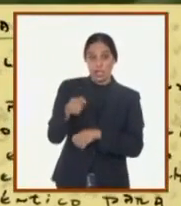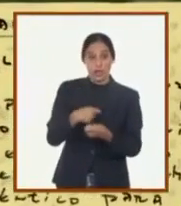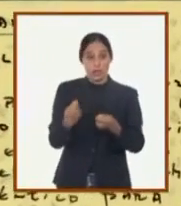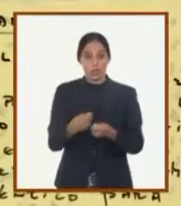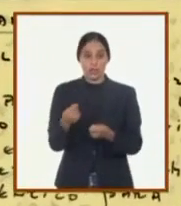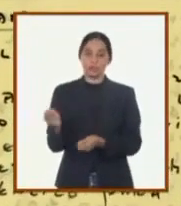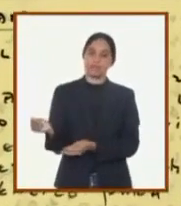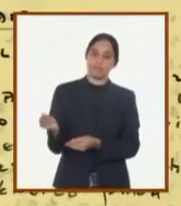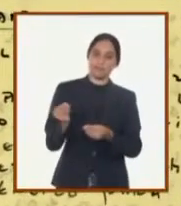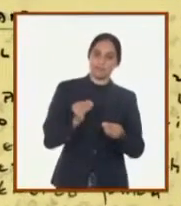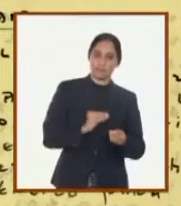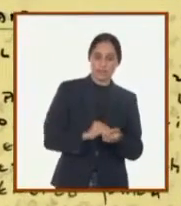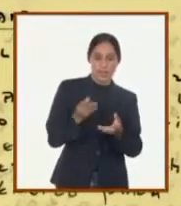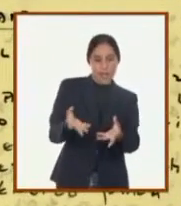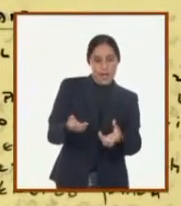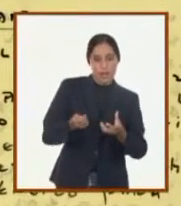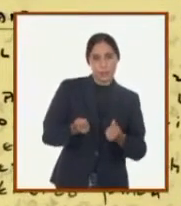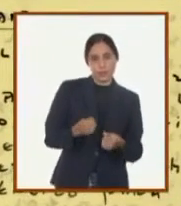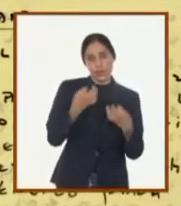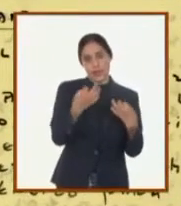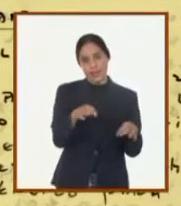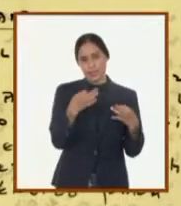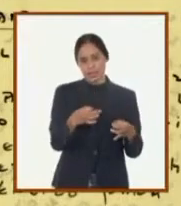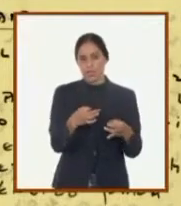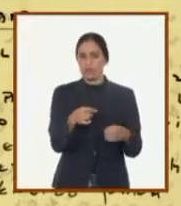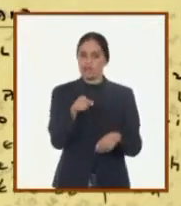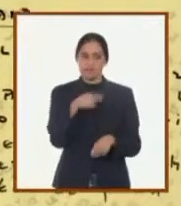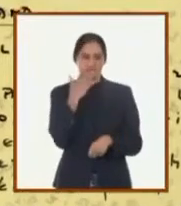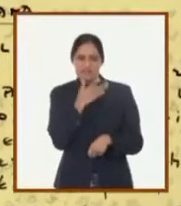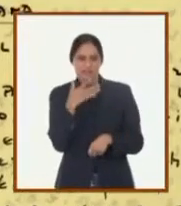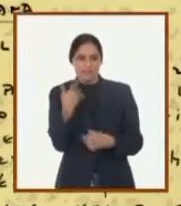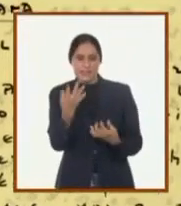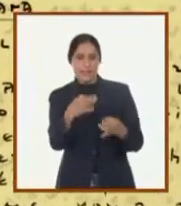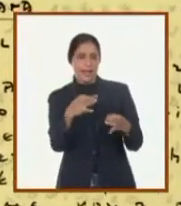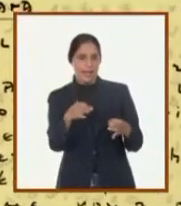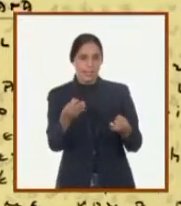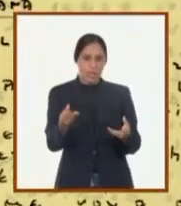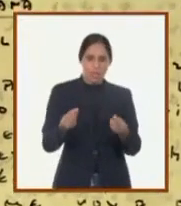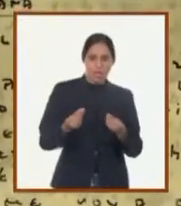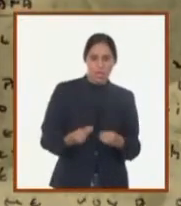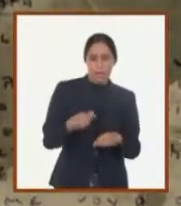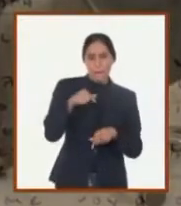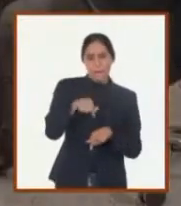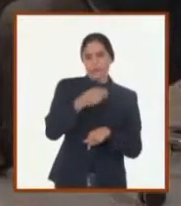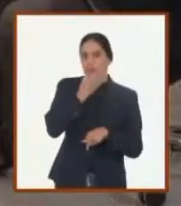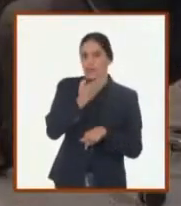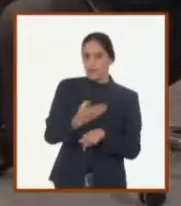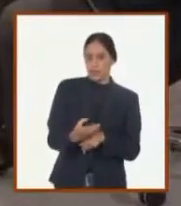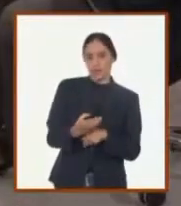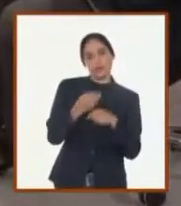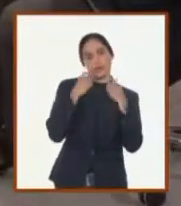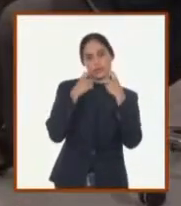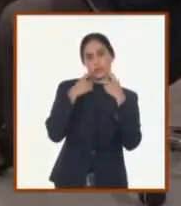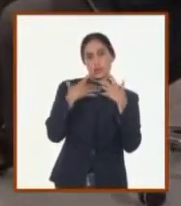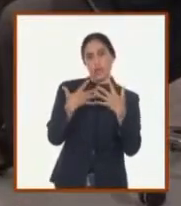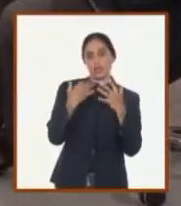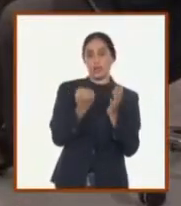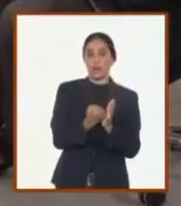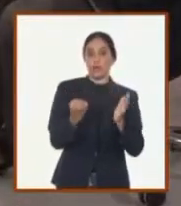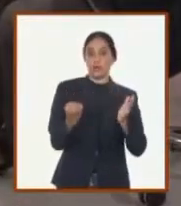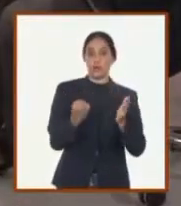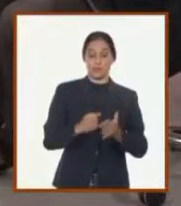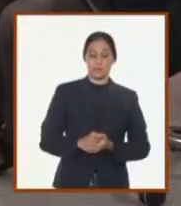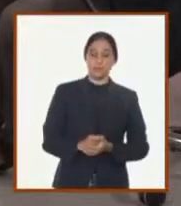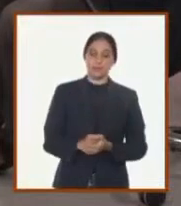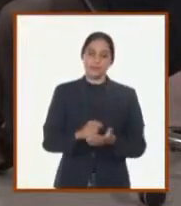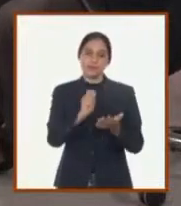documentos personas que recibieron cartas de Fidel recibieron mensajes de fid cl y que pudieran entregar donar esos documentos por eso incluso ella